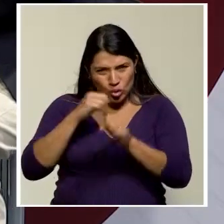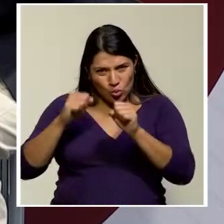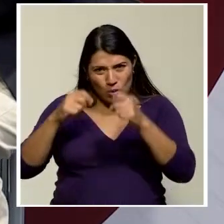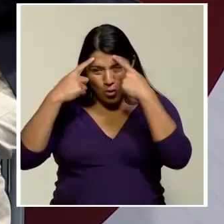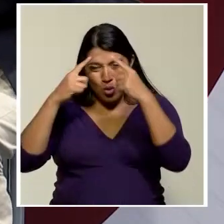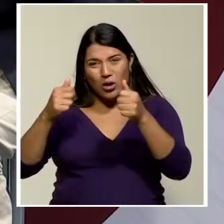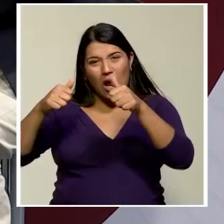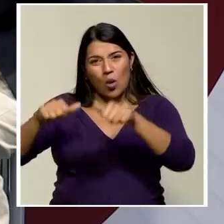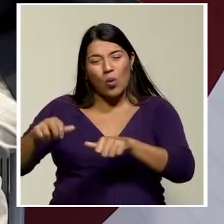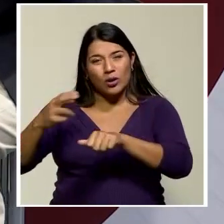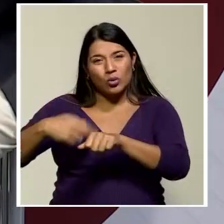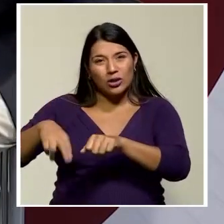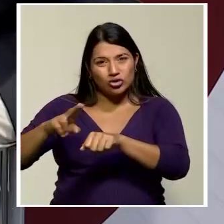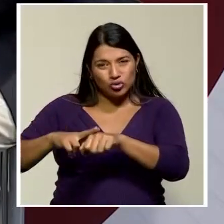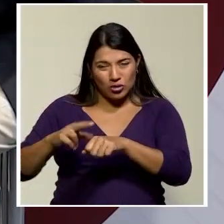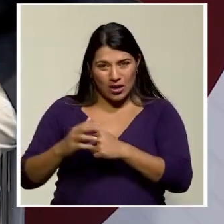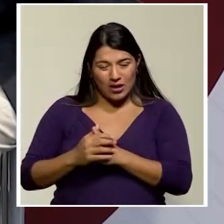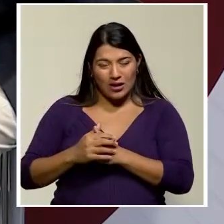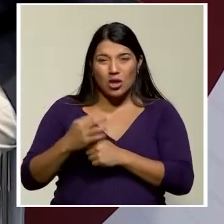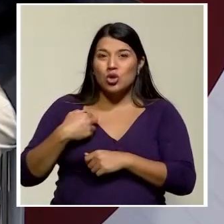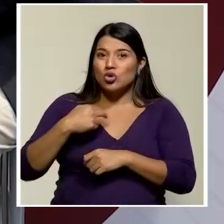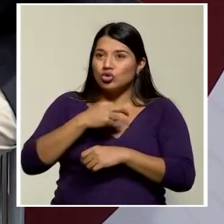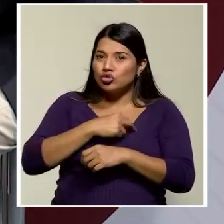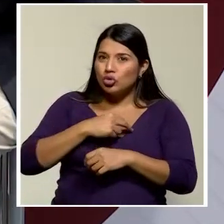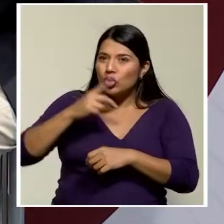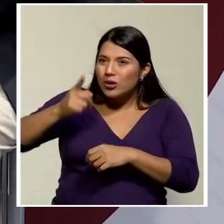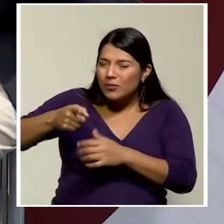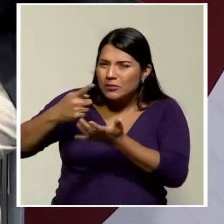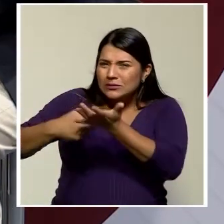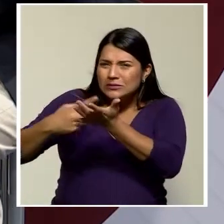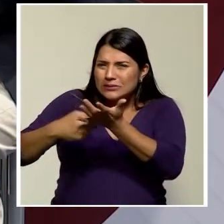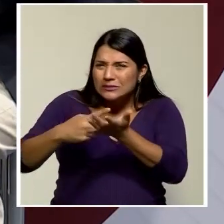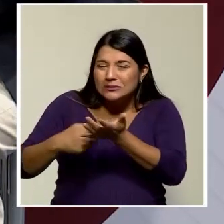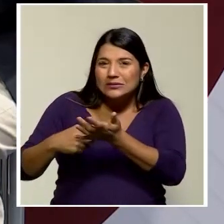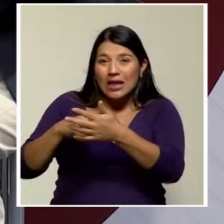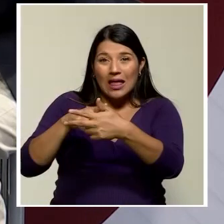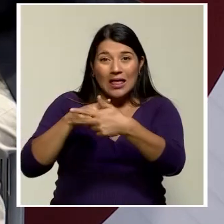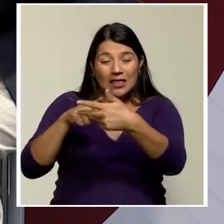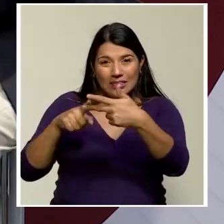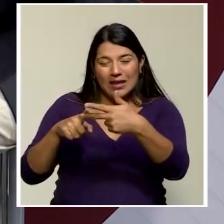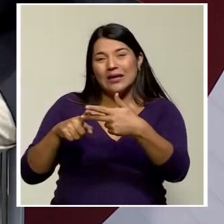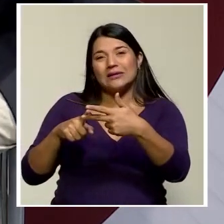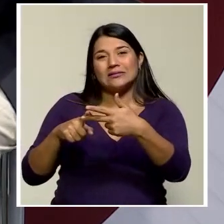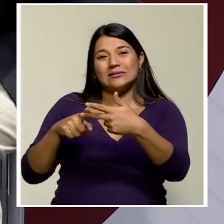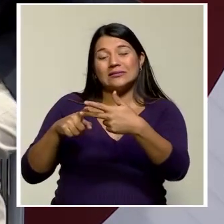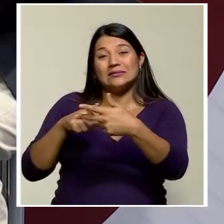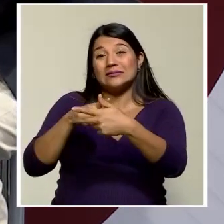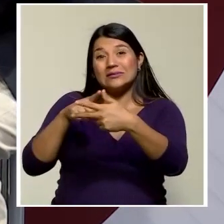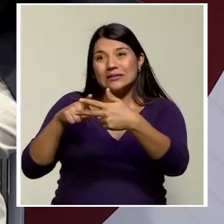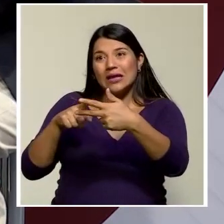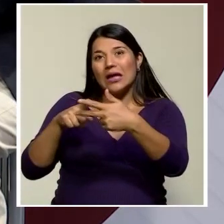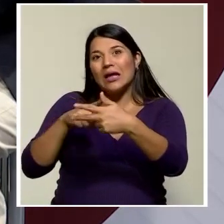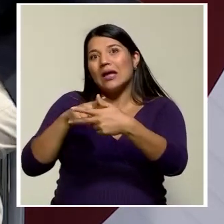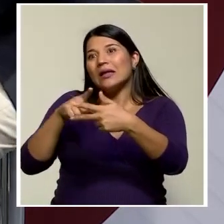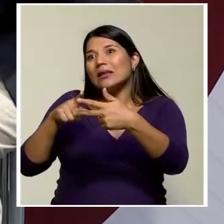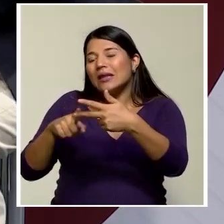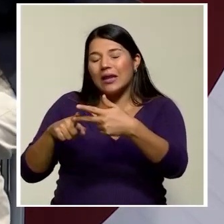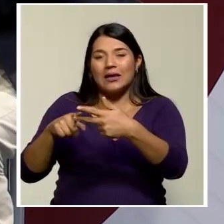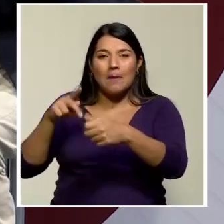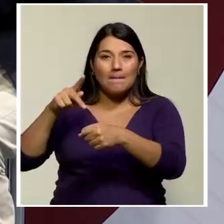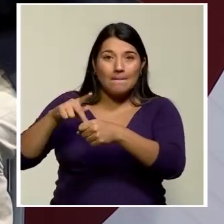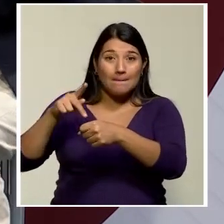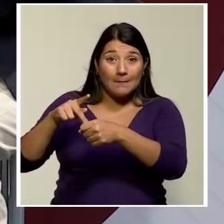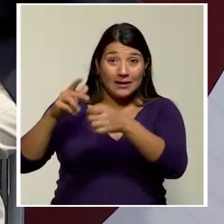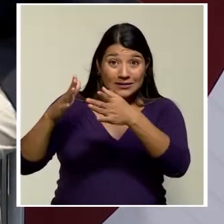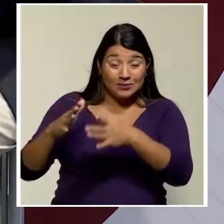acuerdo nacional. Hay que poner sobre la mesa un debate tripartito nacional con los distintos actores políticos y sociales,